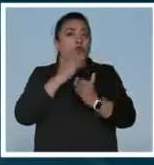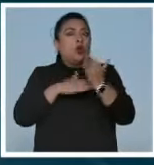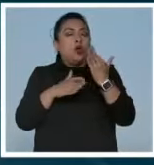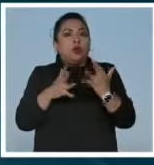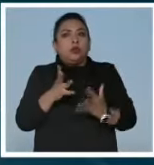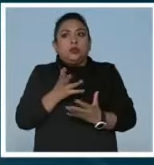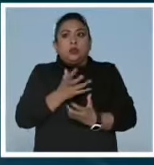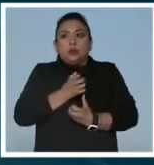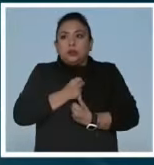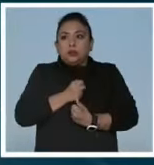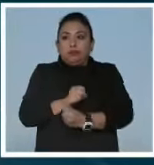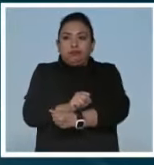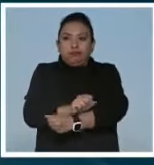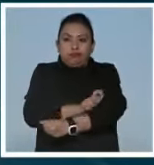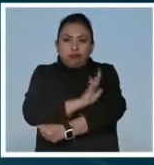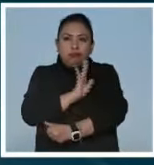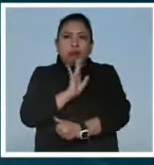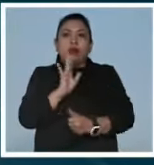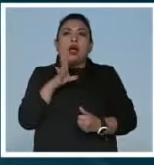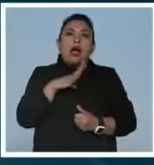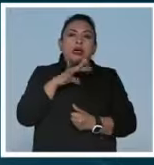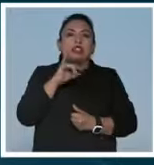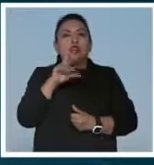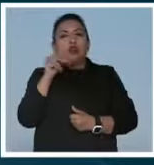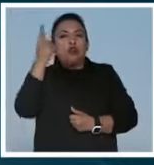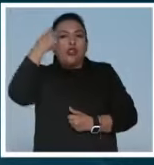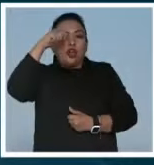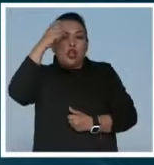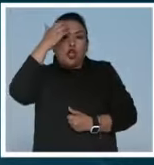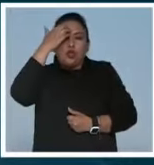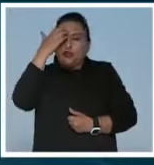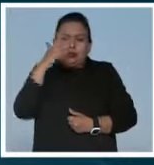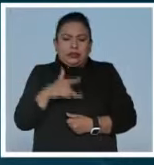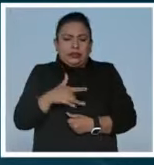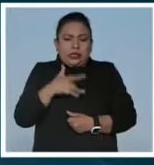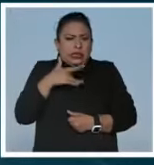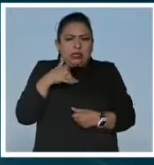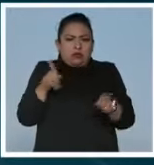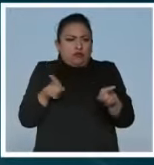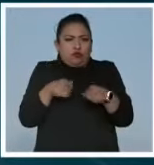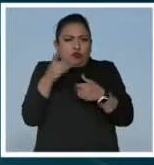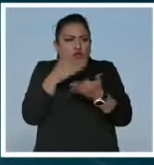mueve, tengamos la teoría o no, simplemente la sentimos,